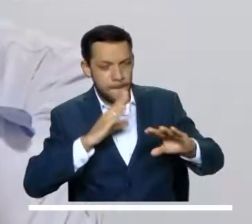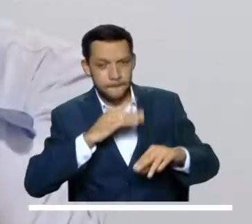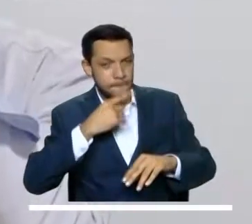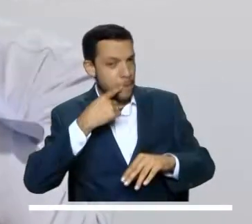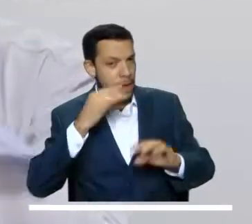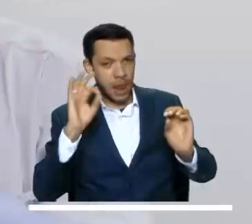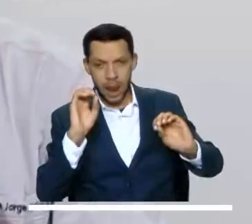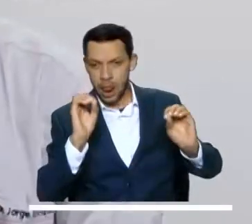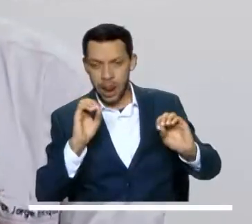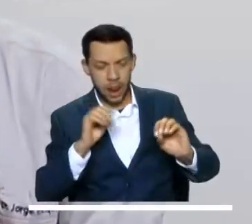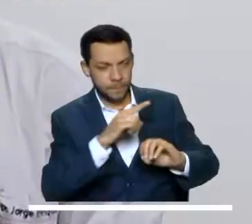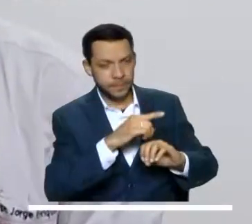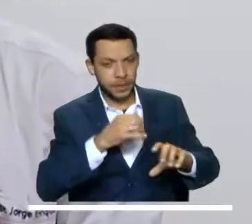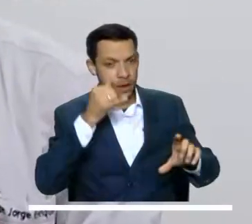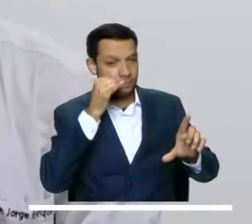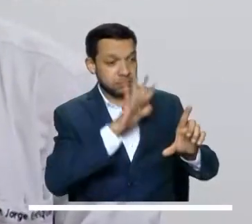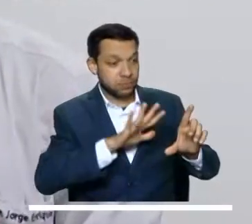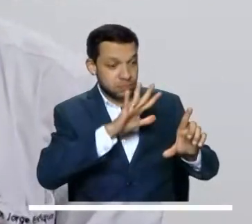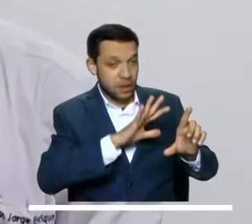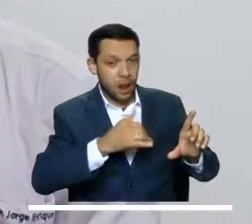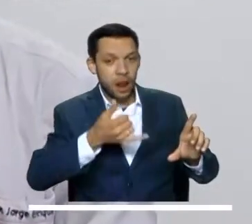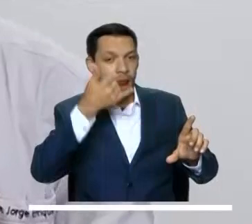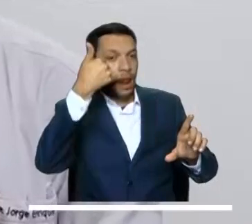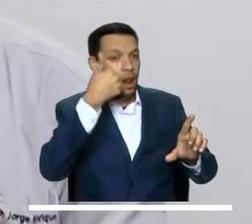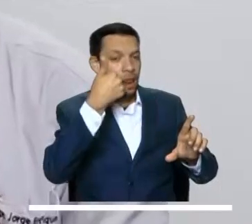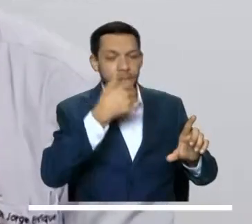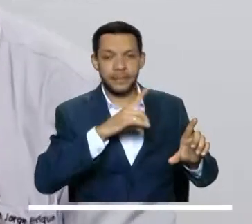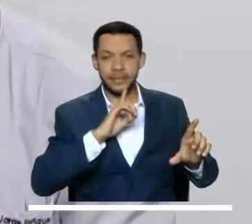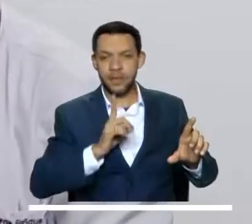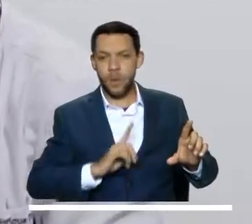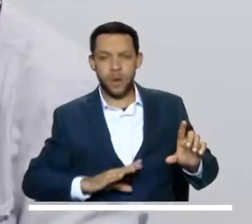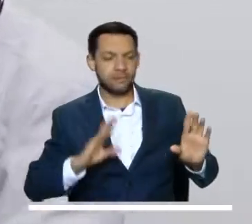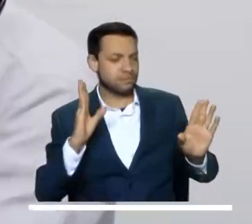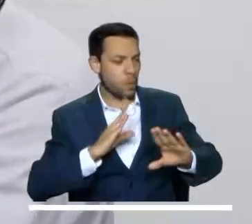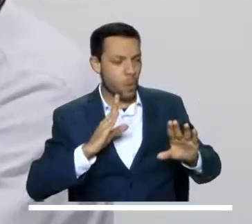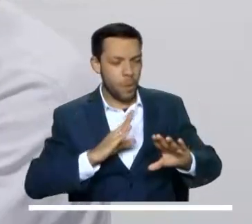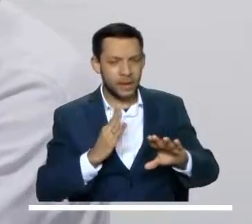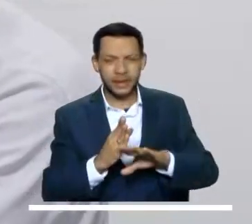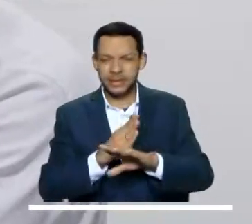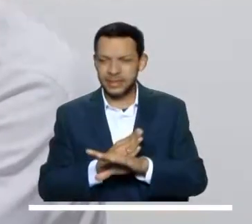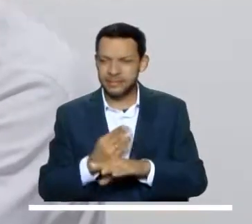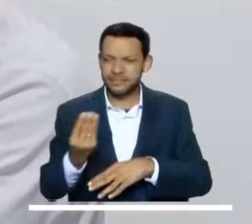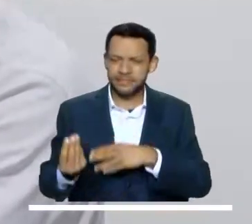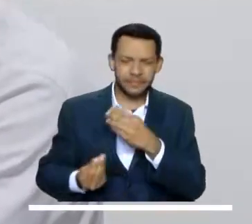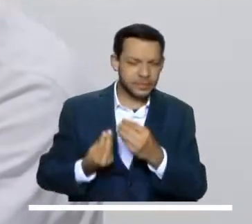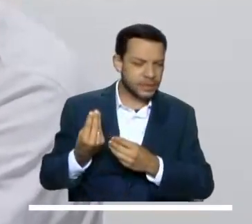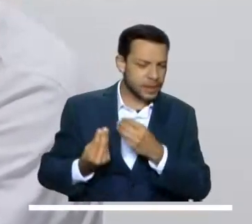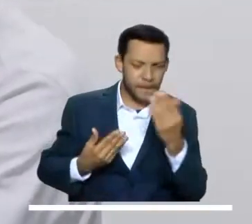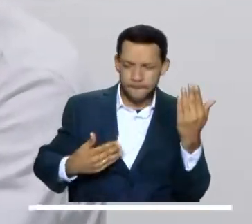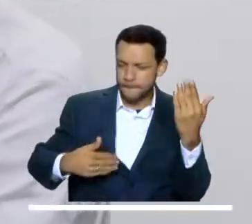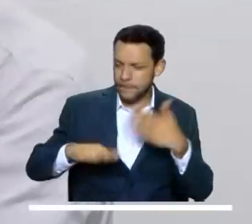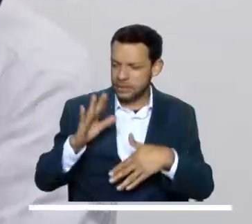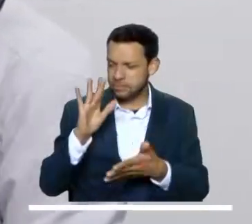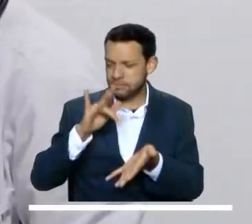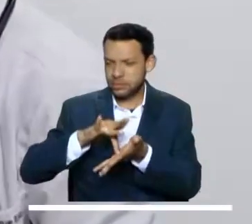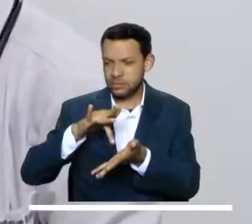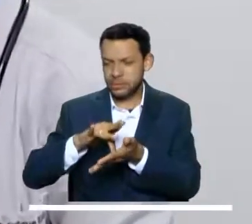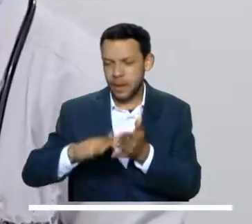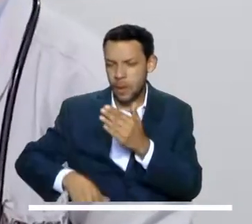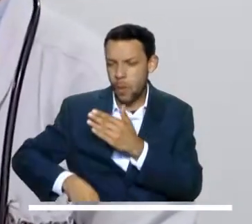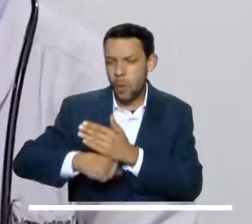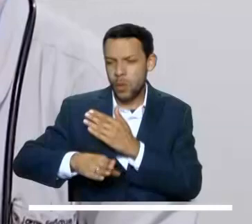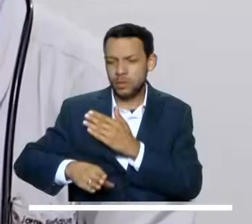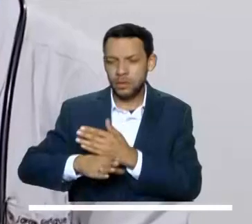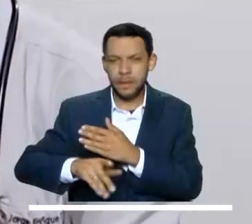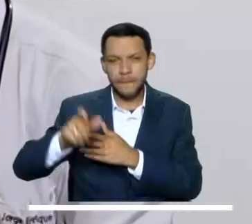y salirme de esa duda si el paciente tiene o no X patología, ¿qué era lo que usted en consulta gastrointestinal más estaba